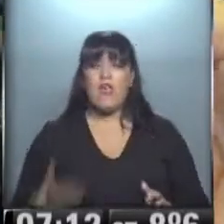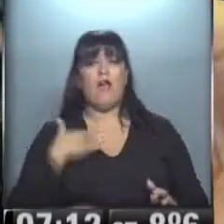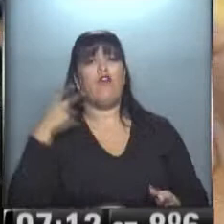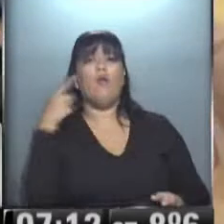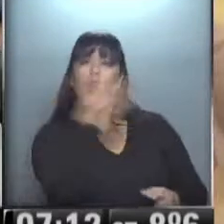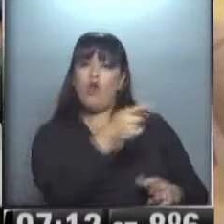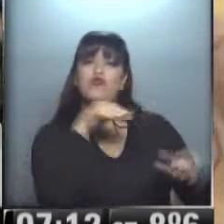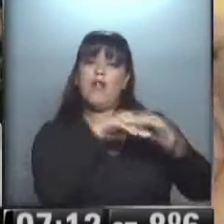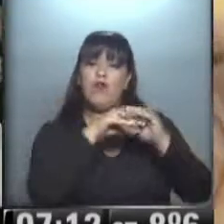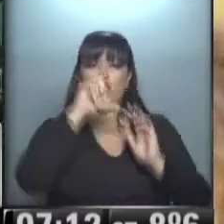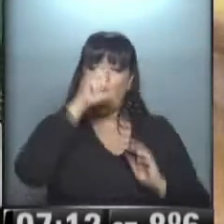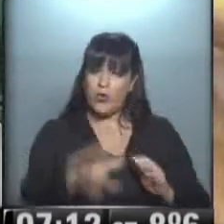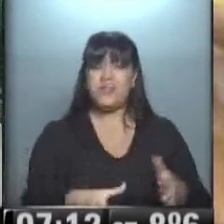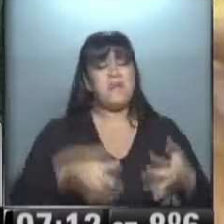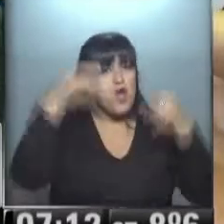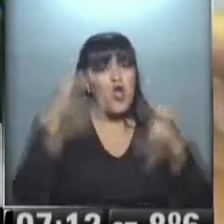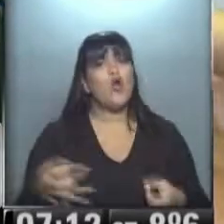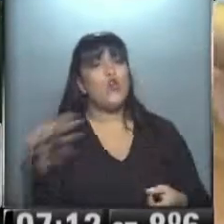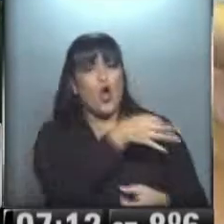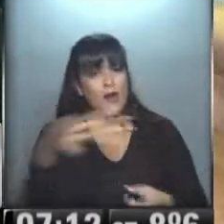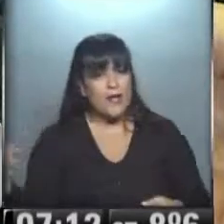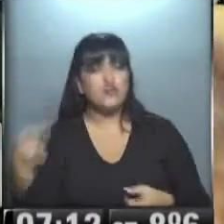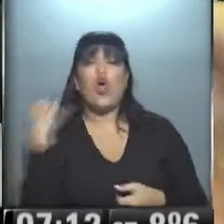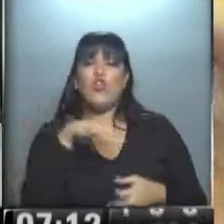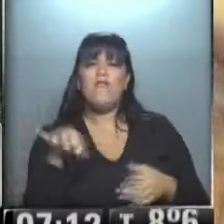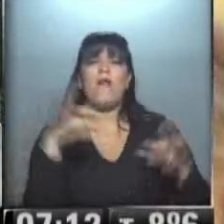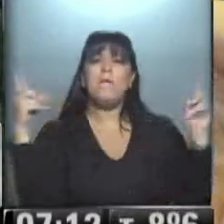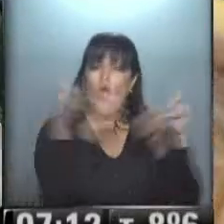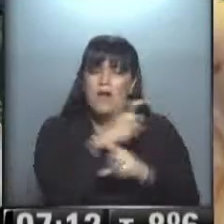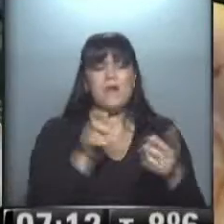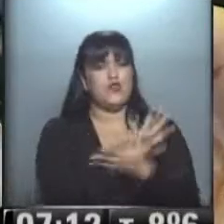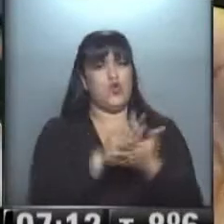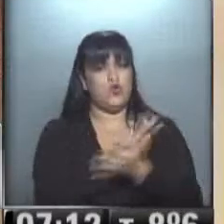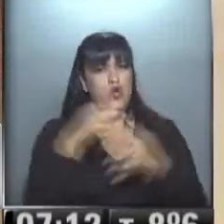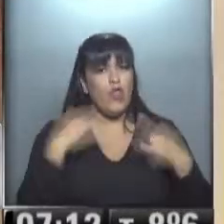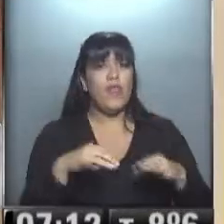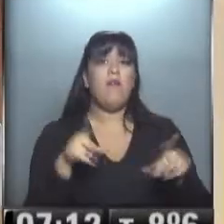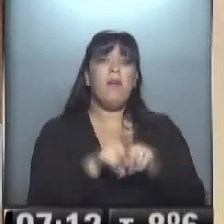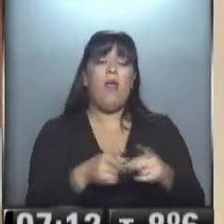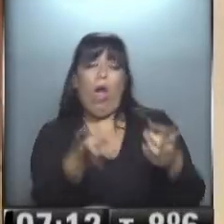es correcta. Hay que solucionarlo el tema, pero no arrodillándose.